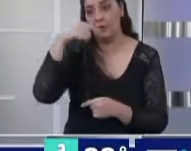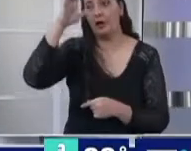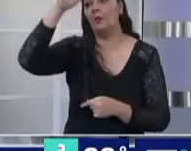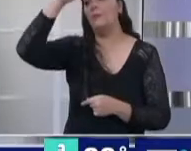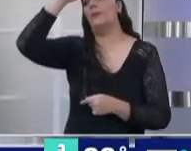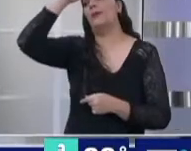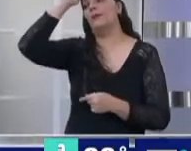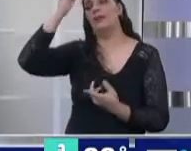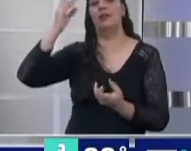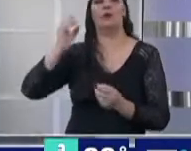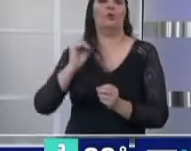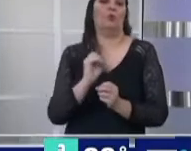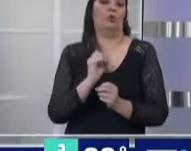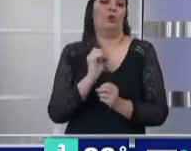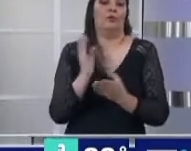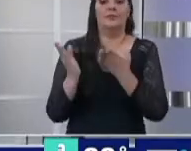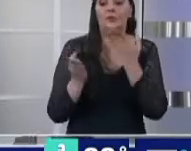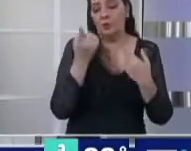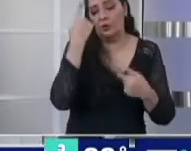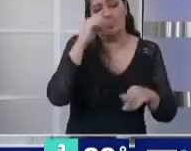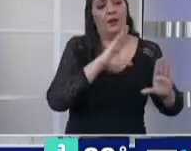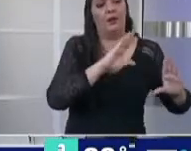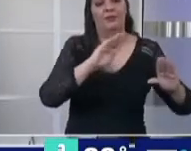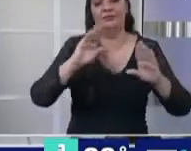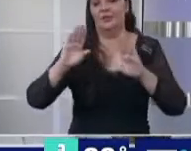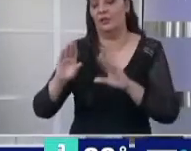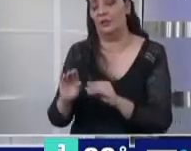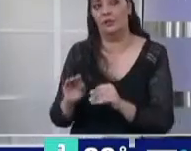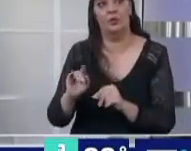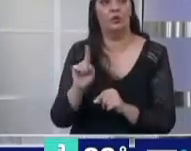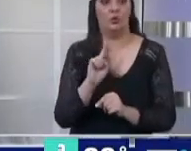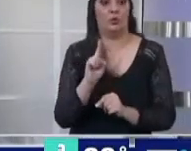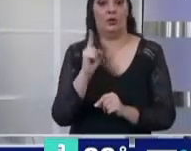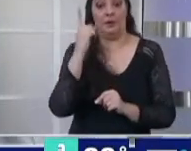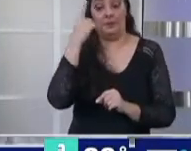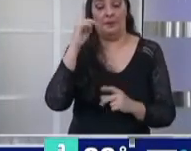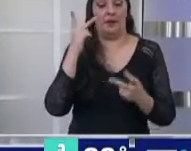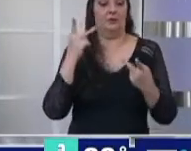que estudia para enseñar, sino es bienaventurado el que estudia para curar.